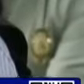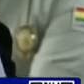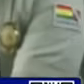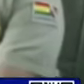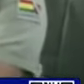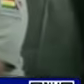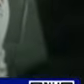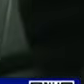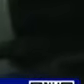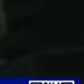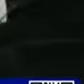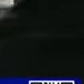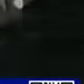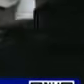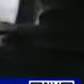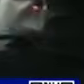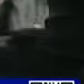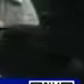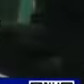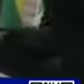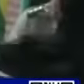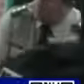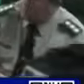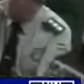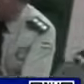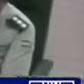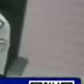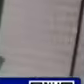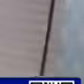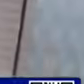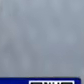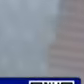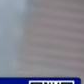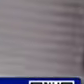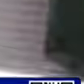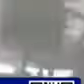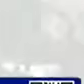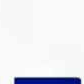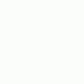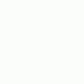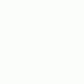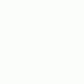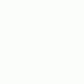continúa siendo el deudor ante la entidad financiera o ante el proveedor.